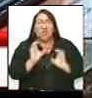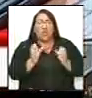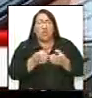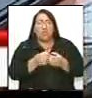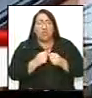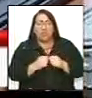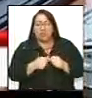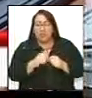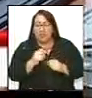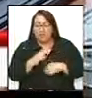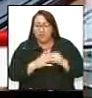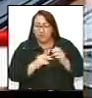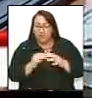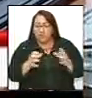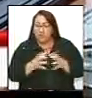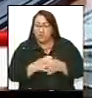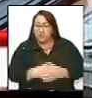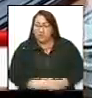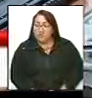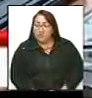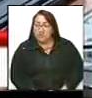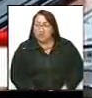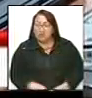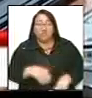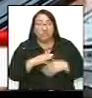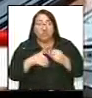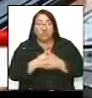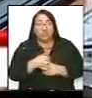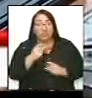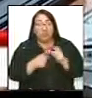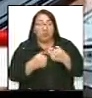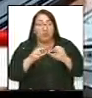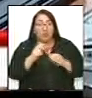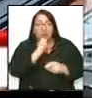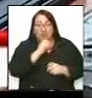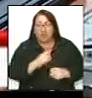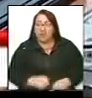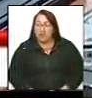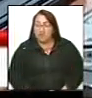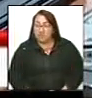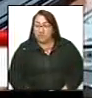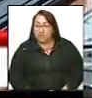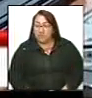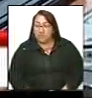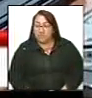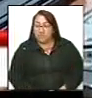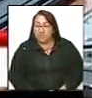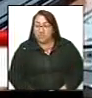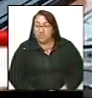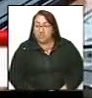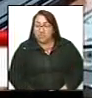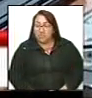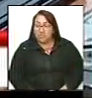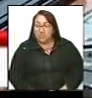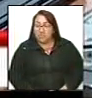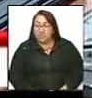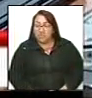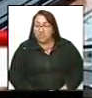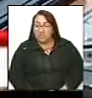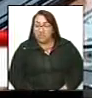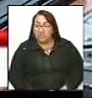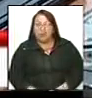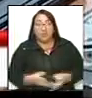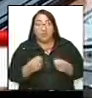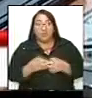permanente de construcción sostenible todos los actores públicos y privados y esto es bastante importante porque entonces es una nueva